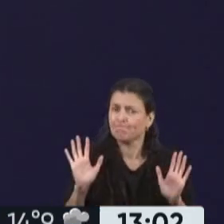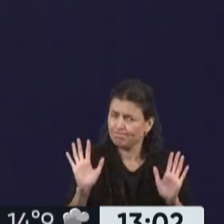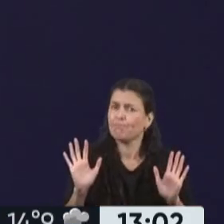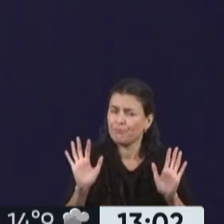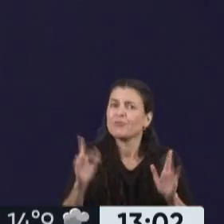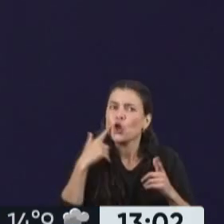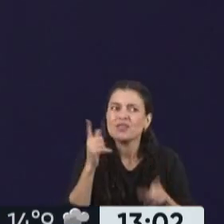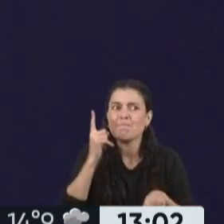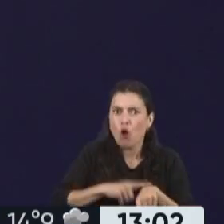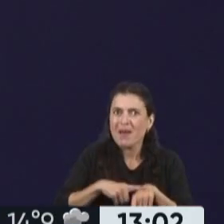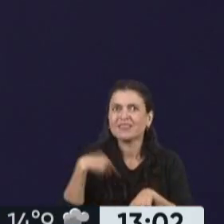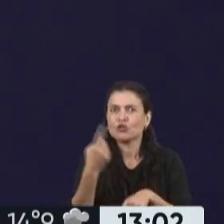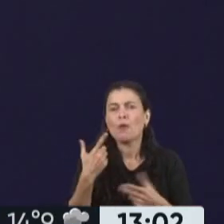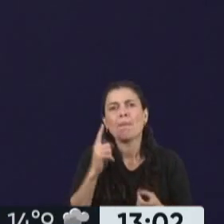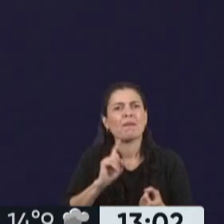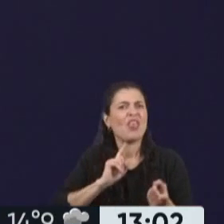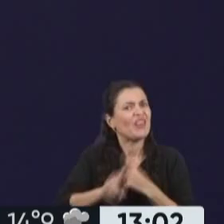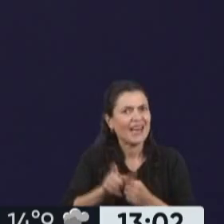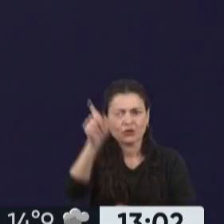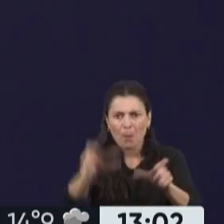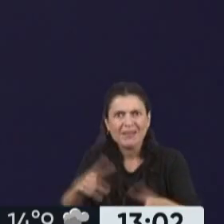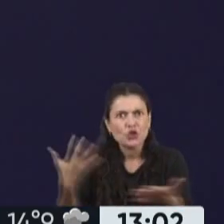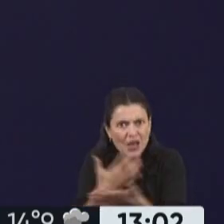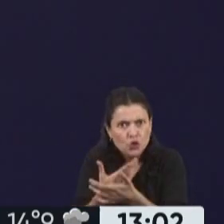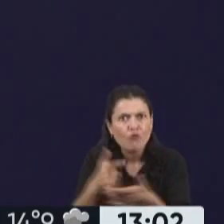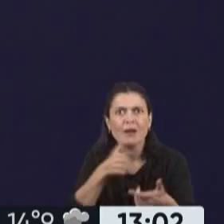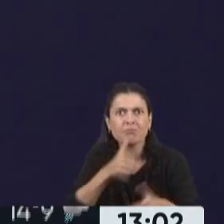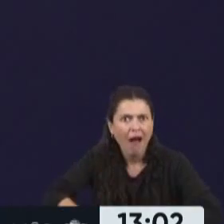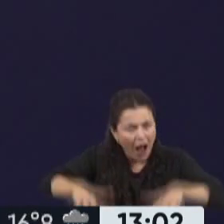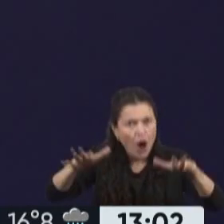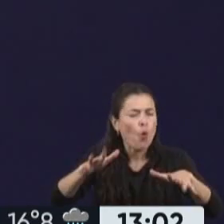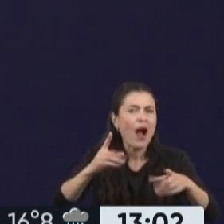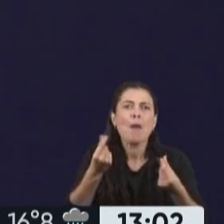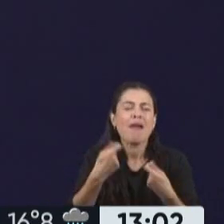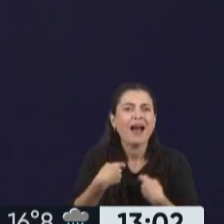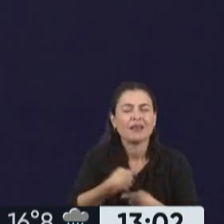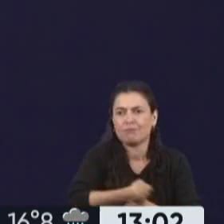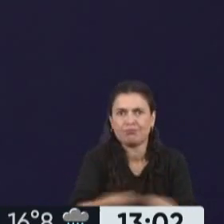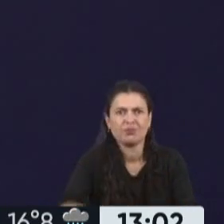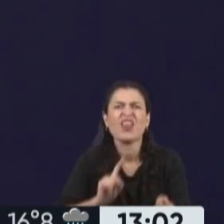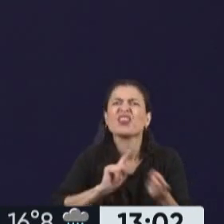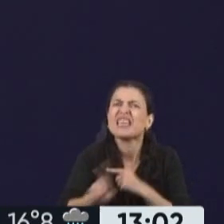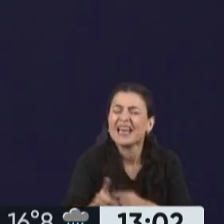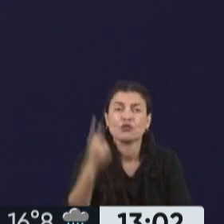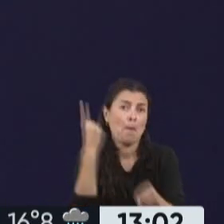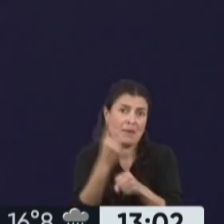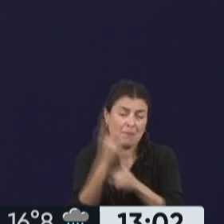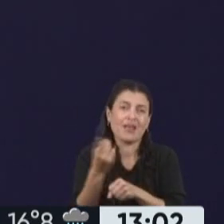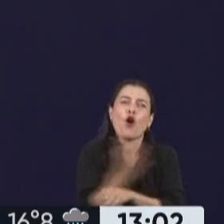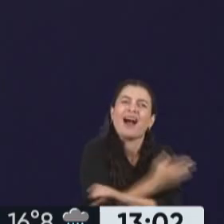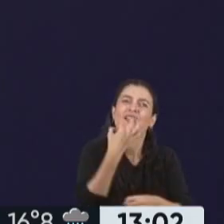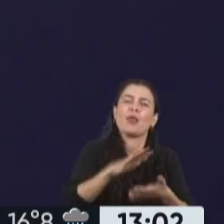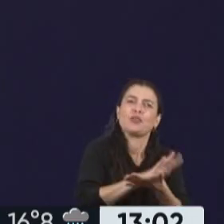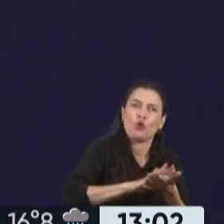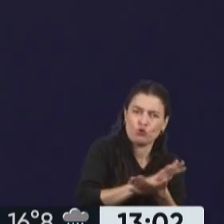que la ayuda, que va a ser directa en principio a cada uno de los damnificados, tenga dos problemas. Uno que es, por supuesto,